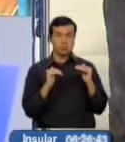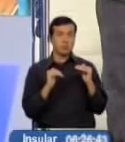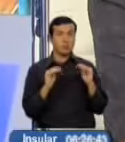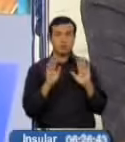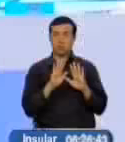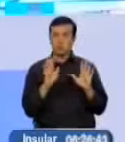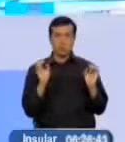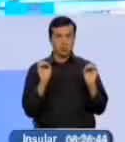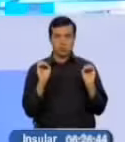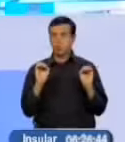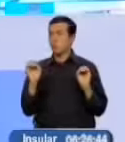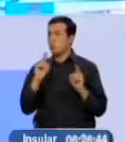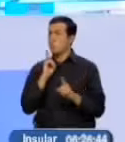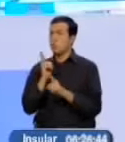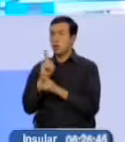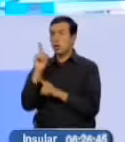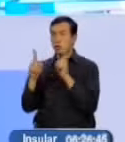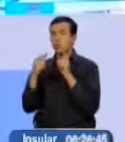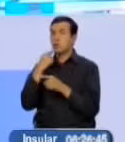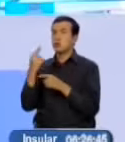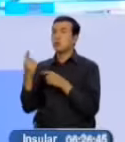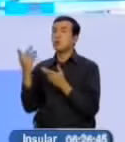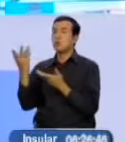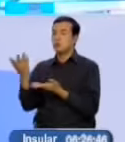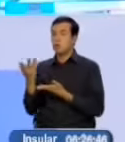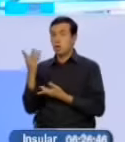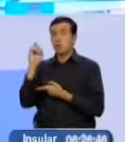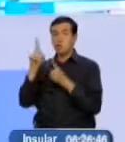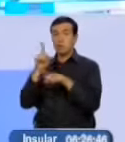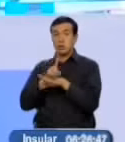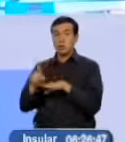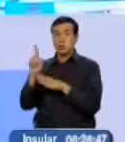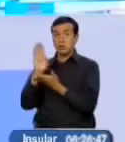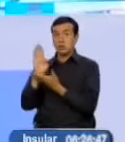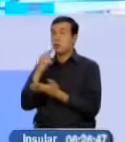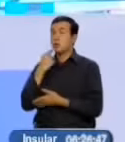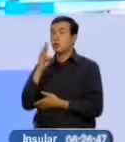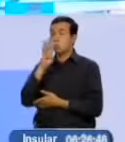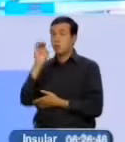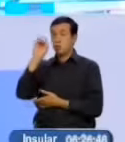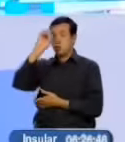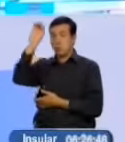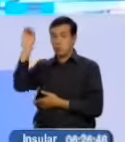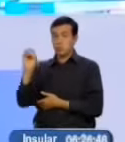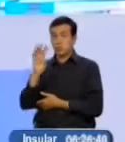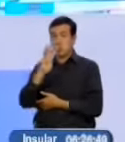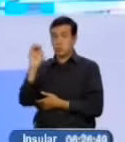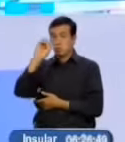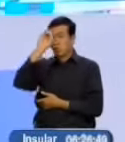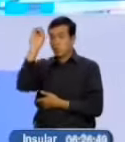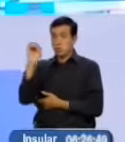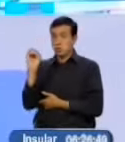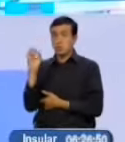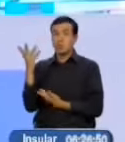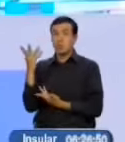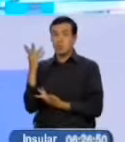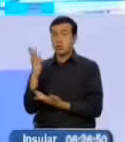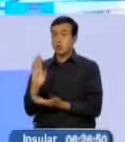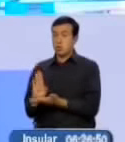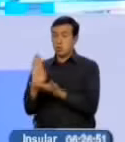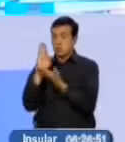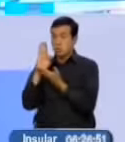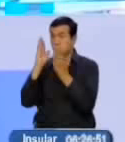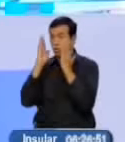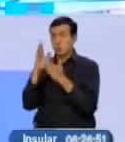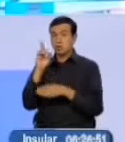no es así, tanto que nos han hecho llegar la información los directivos del IES que el 40% de los montos que el IES atendió a